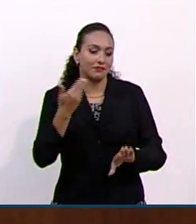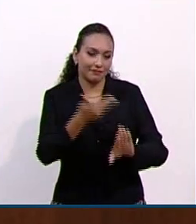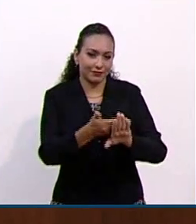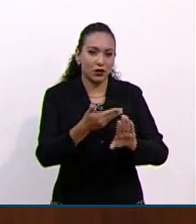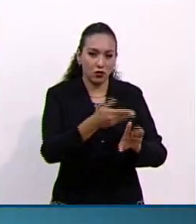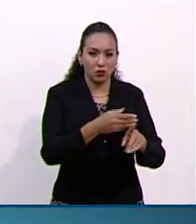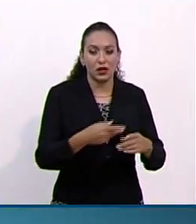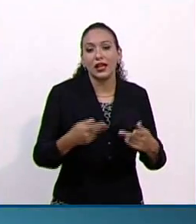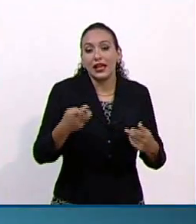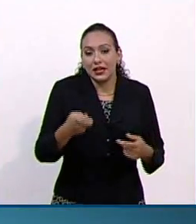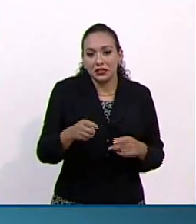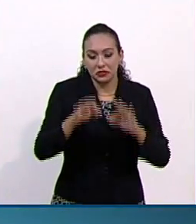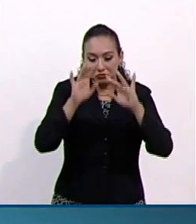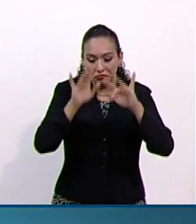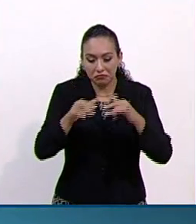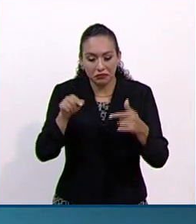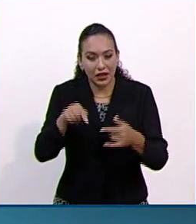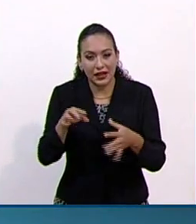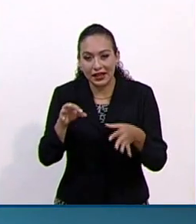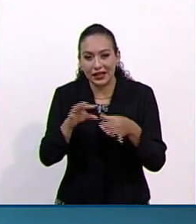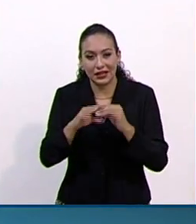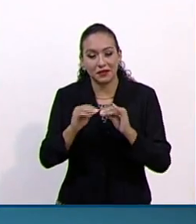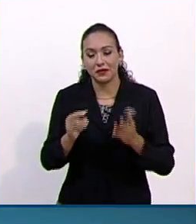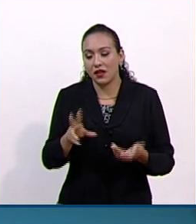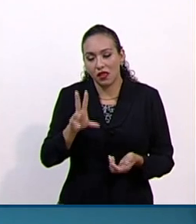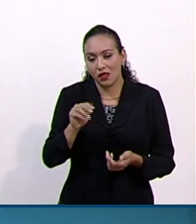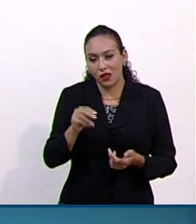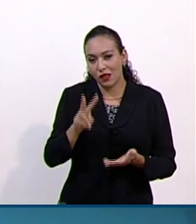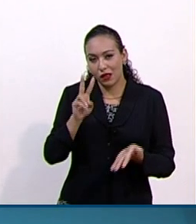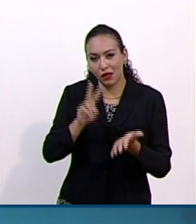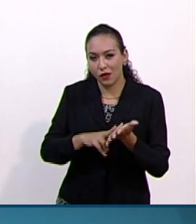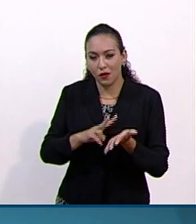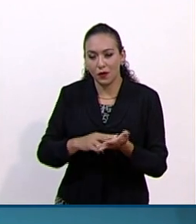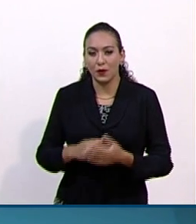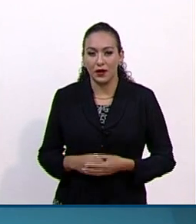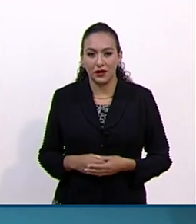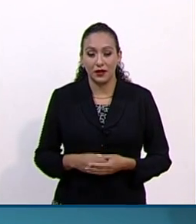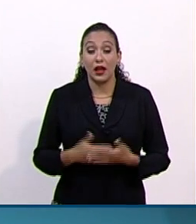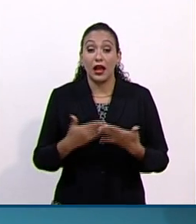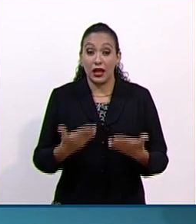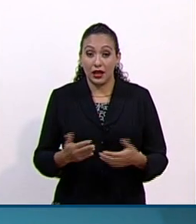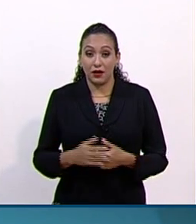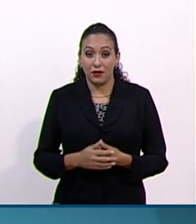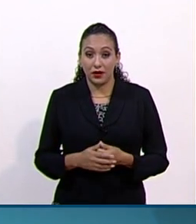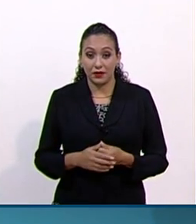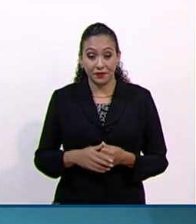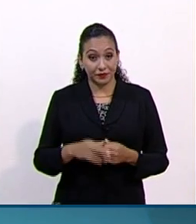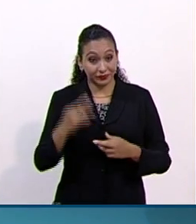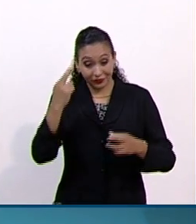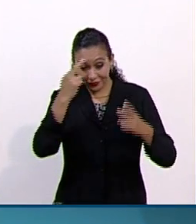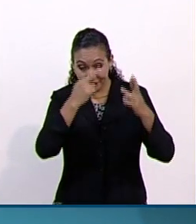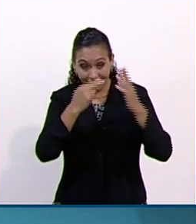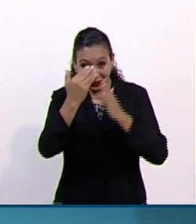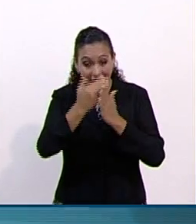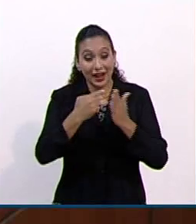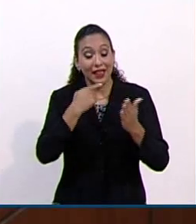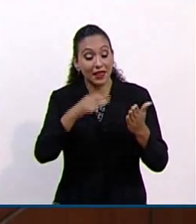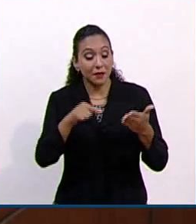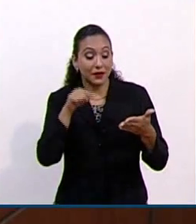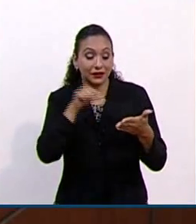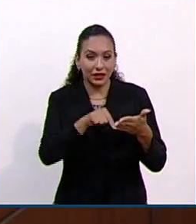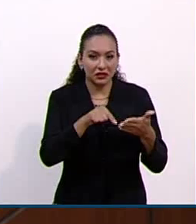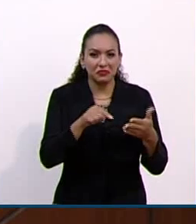no satisface el requisito especial de procedencia, porque ni la resolución impugnada ni la demanda plantean